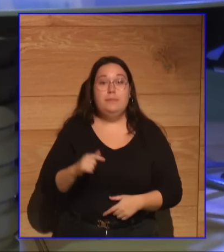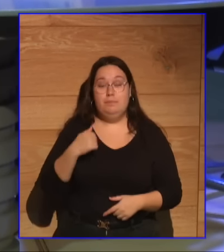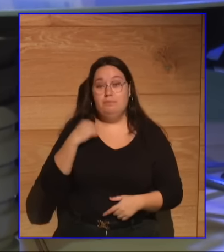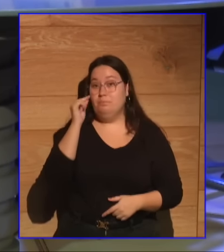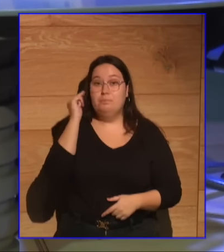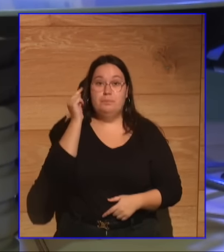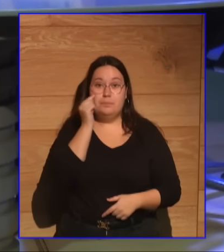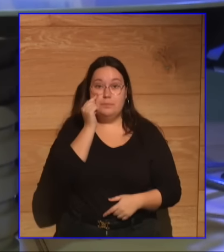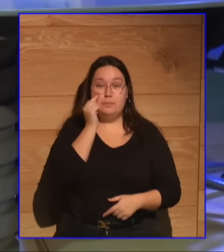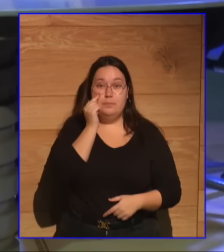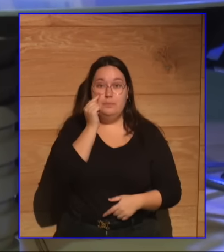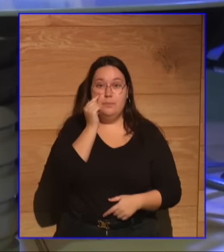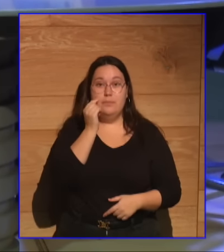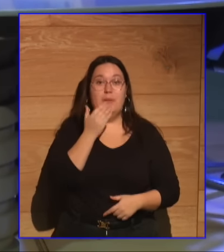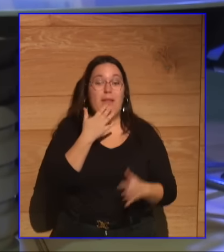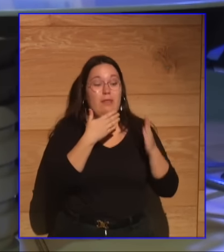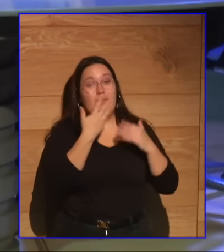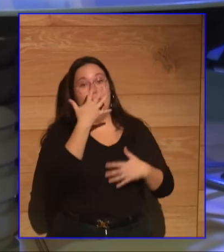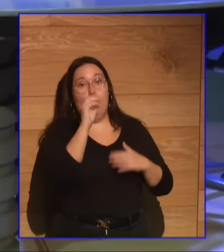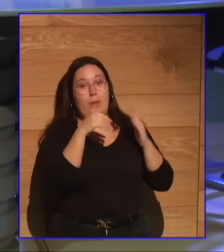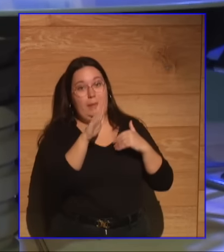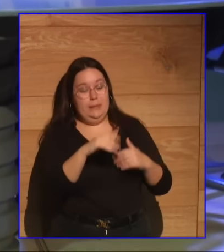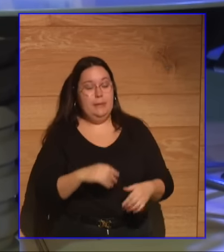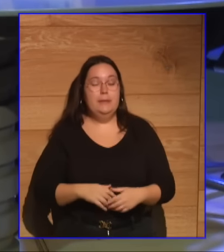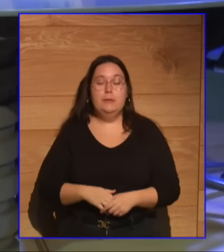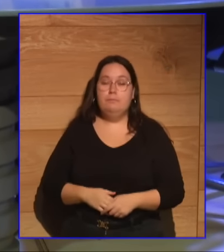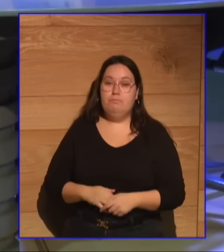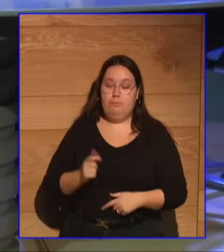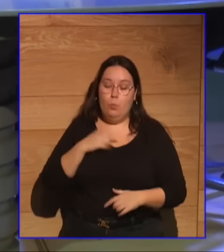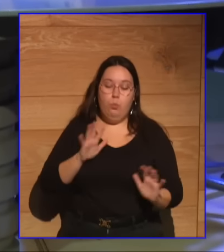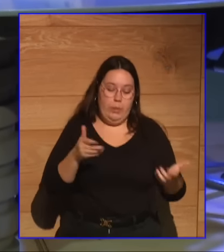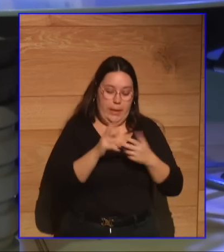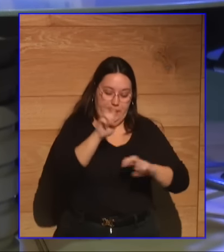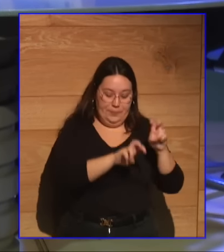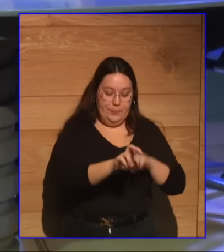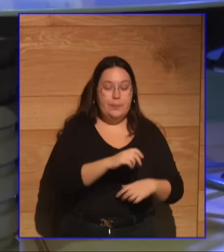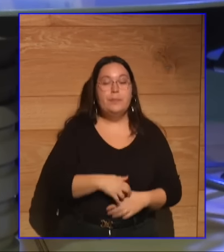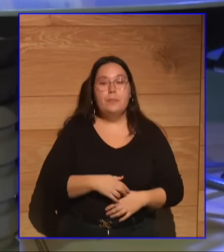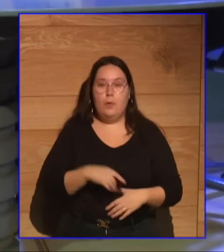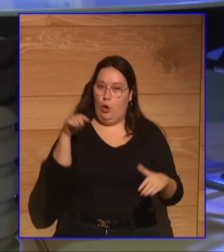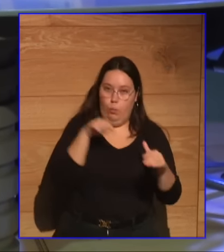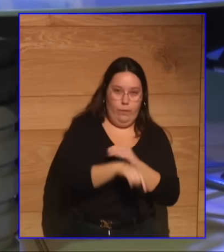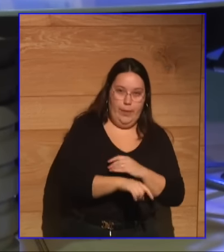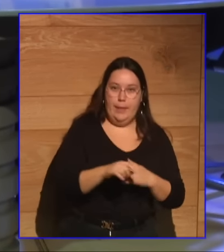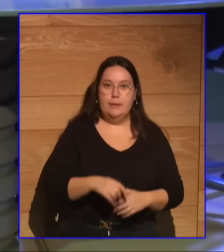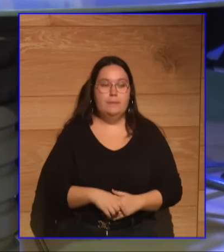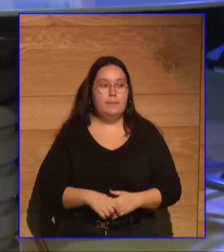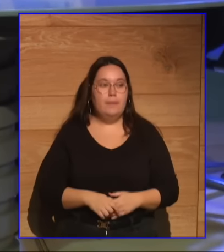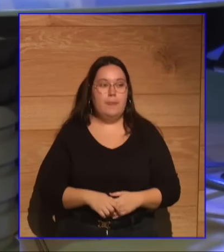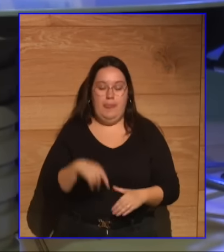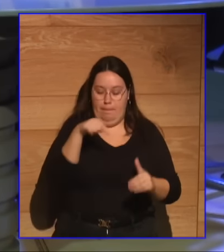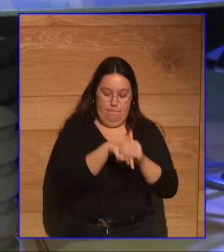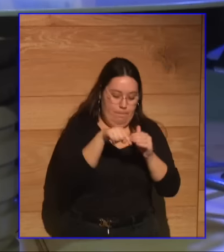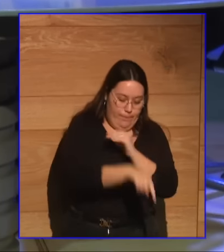Y me entero que. Cincuenta y tantos. Me meto en internet. En lo más profundo de internet, sí, ¿vale? En sí, deep, sí, deep, sí.